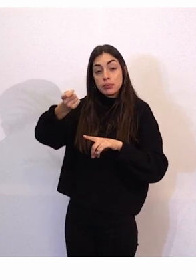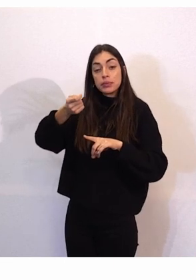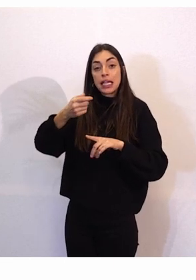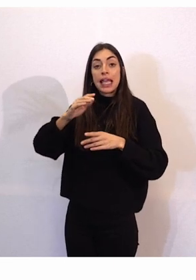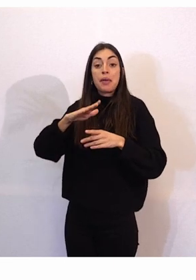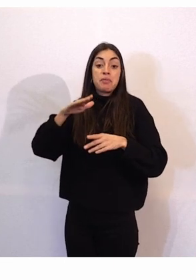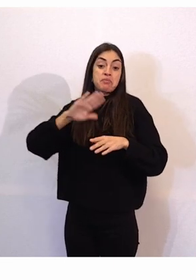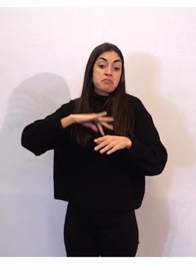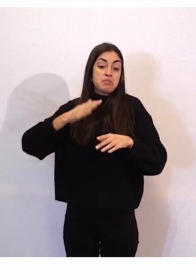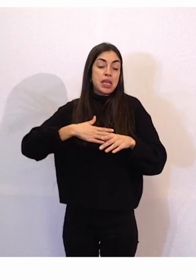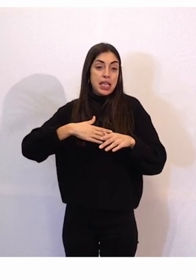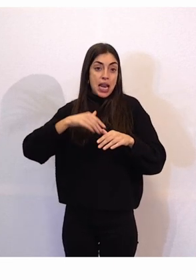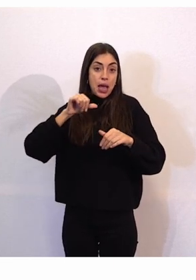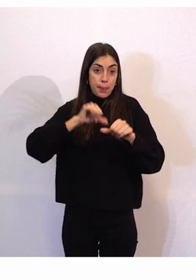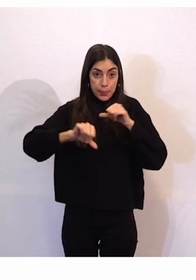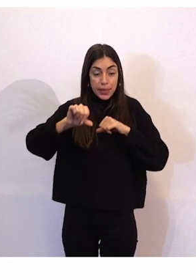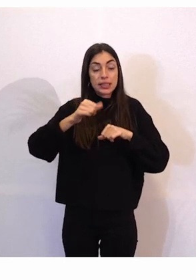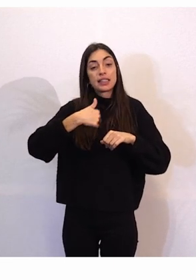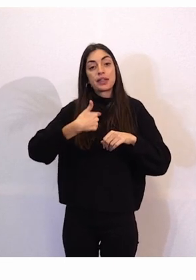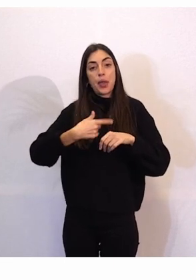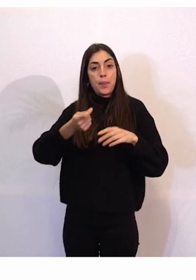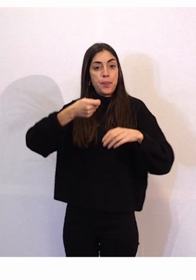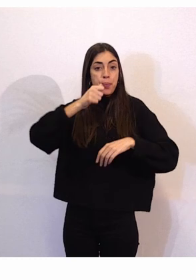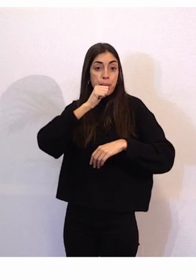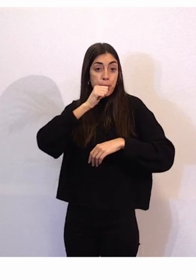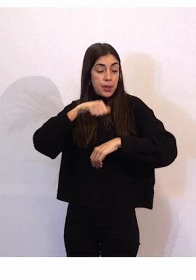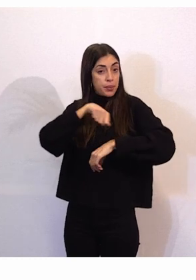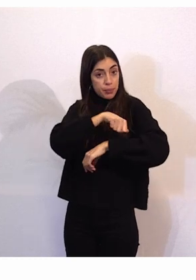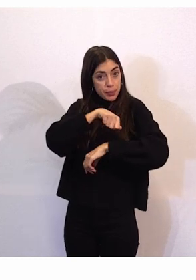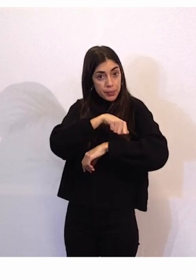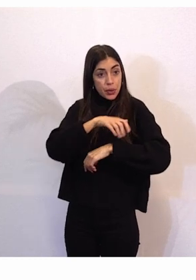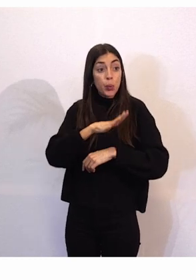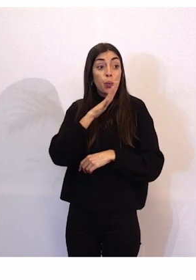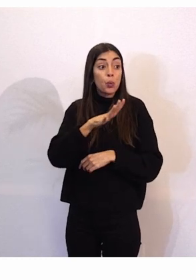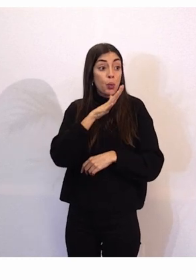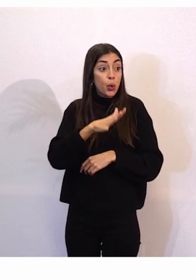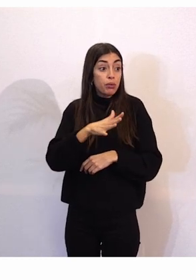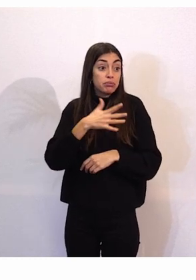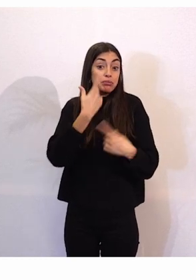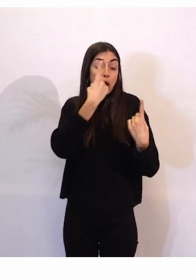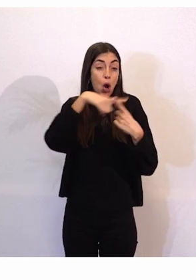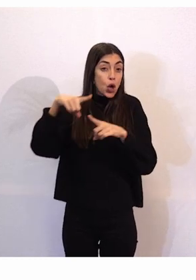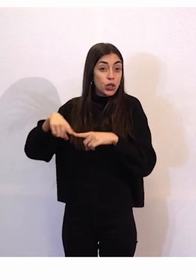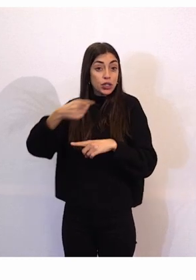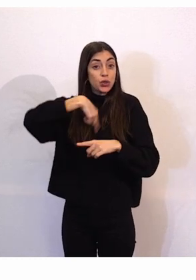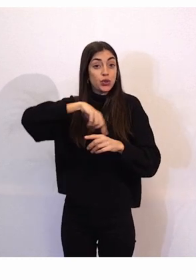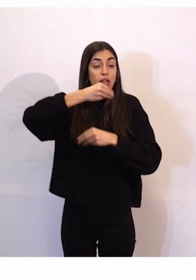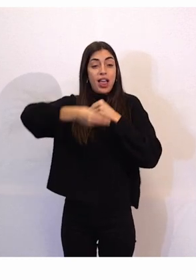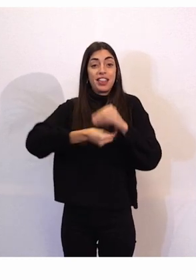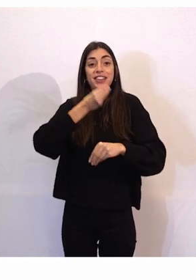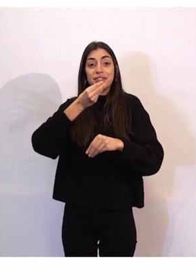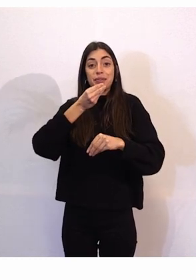biberón. A partir de mañana, biberón. ¿Por qué? Pues son cosas que tenemos que hacer las personas que estamos con